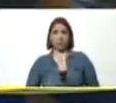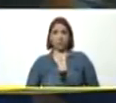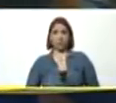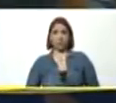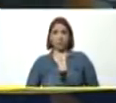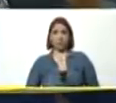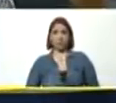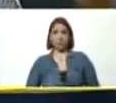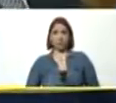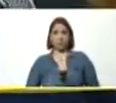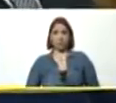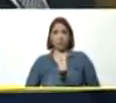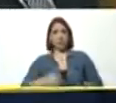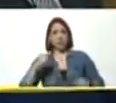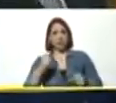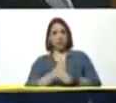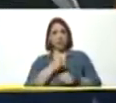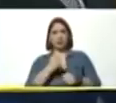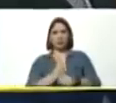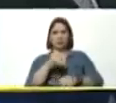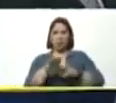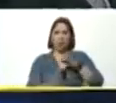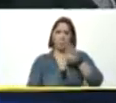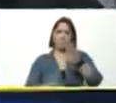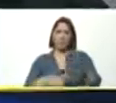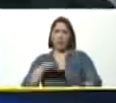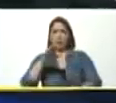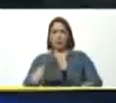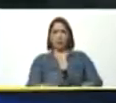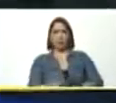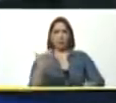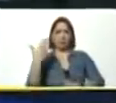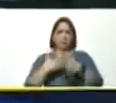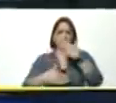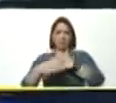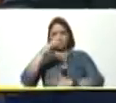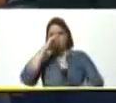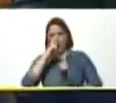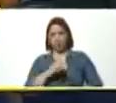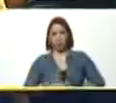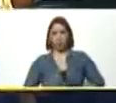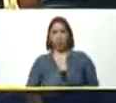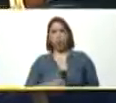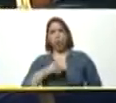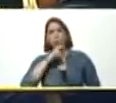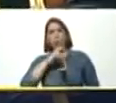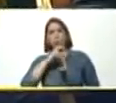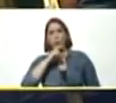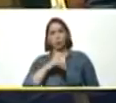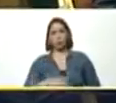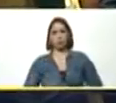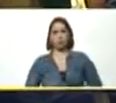de el trabajo y los avances de esa época de oro.